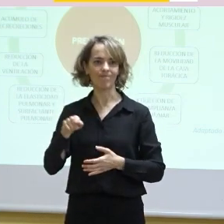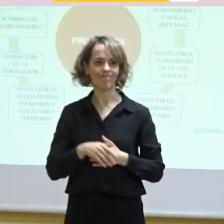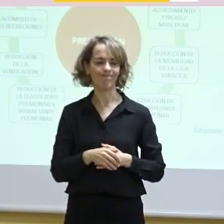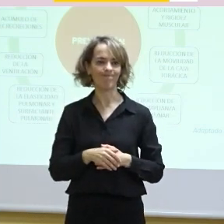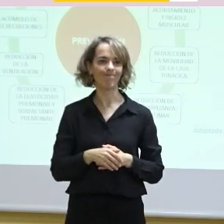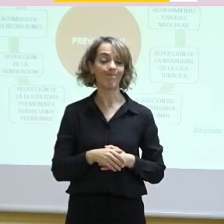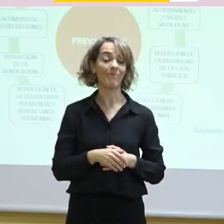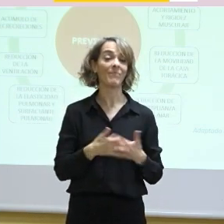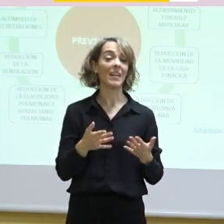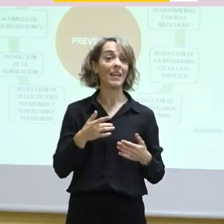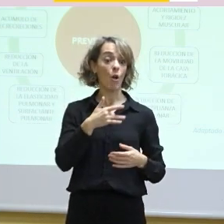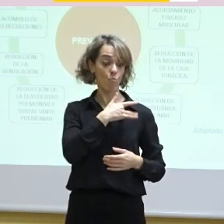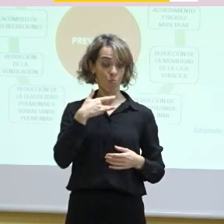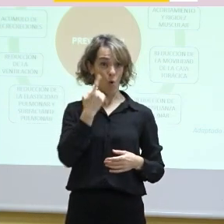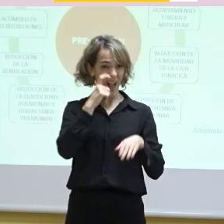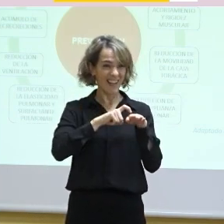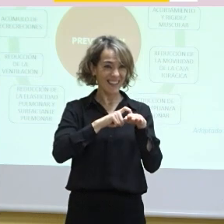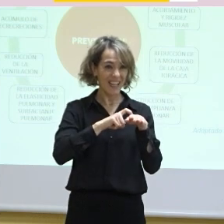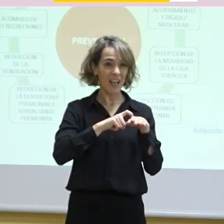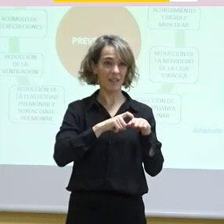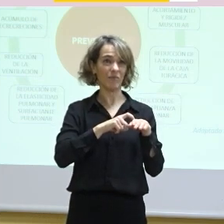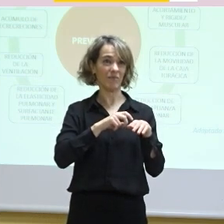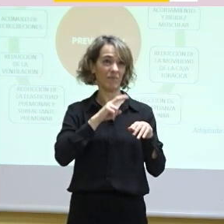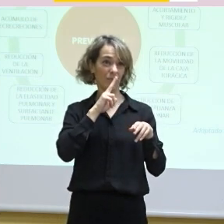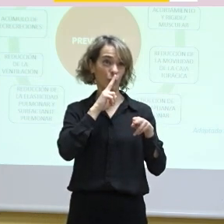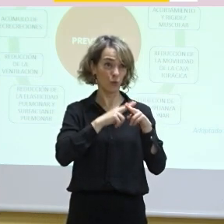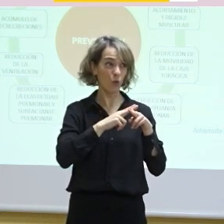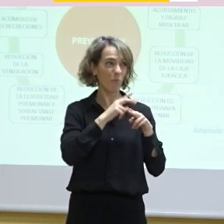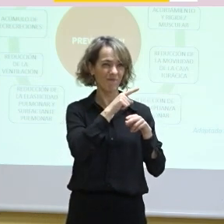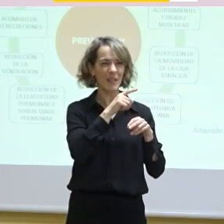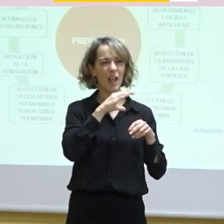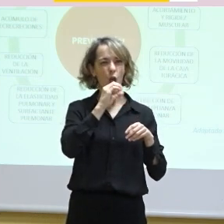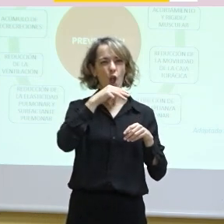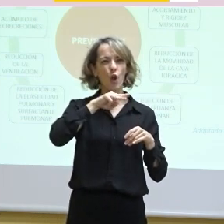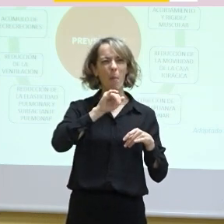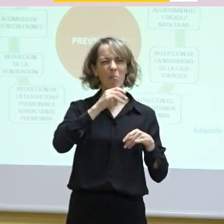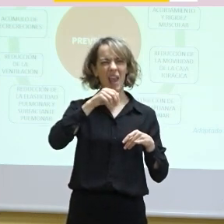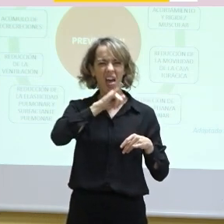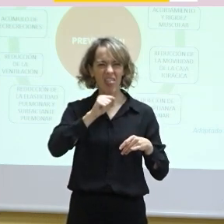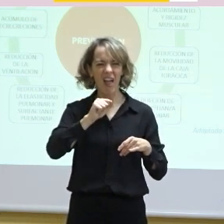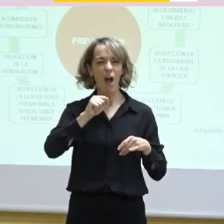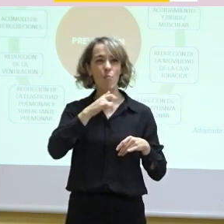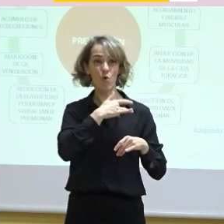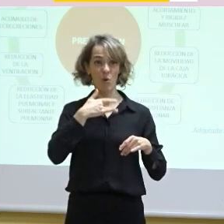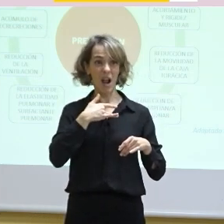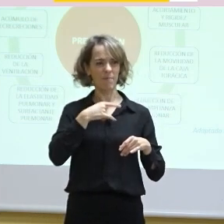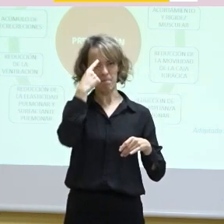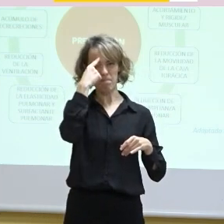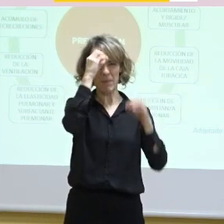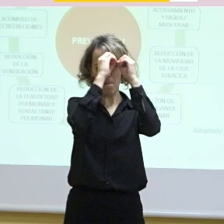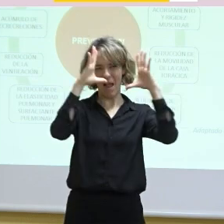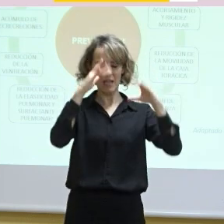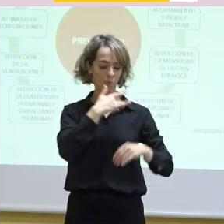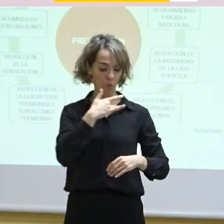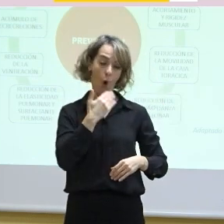una característica del pulmón que se llama la complianza pulmonar, que significa que el pulmón, si nos lo imaginamos como un globo, es